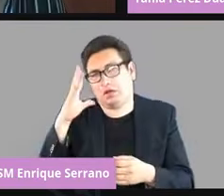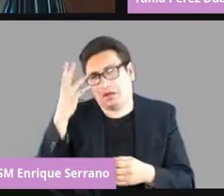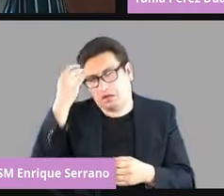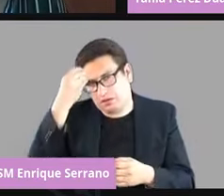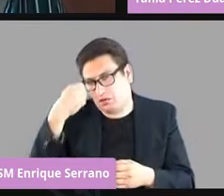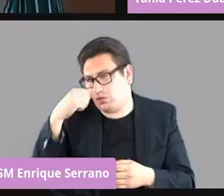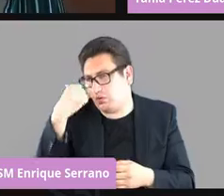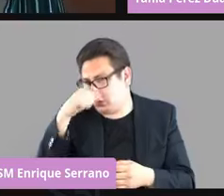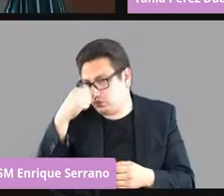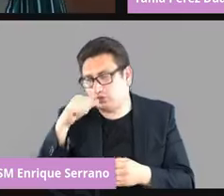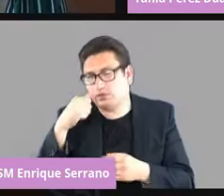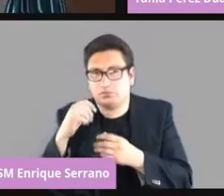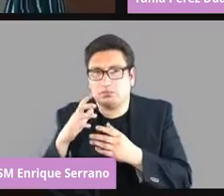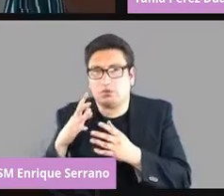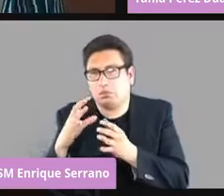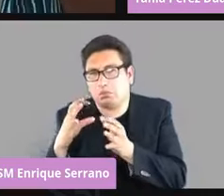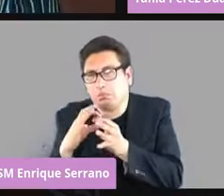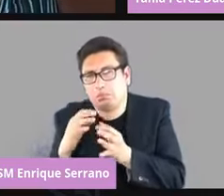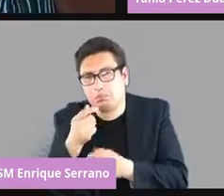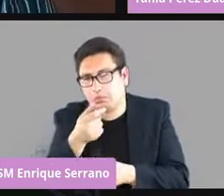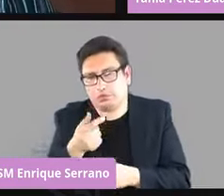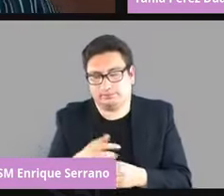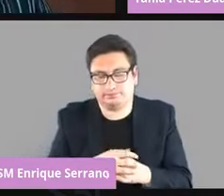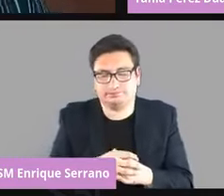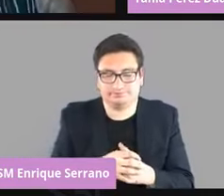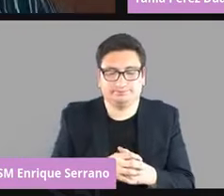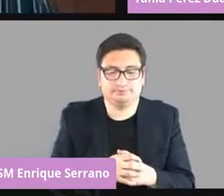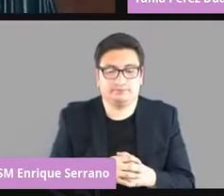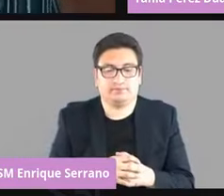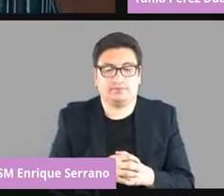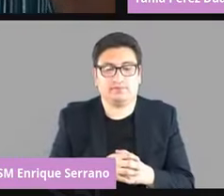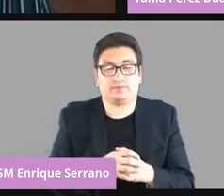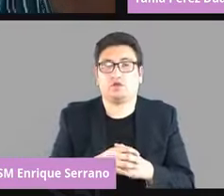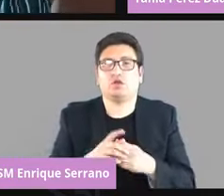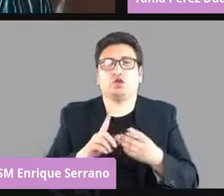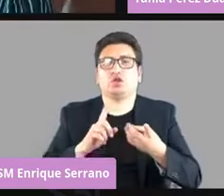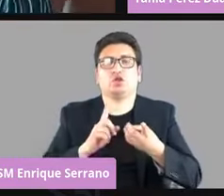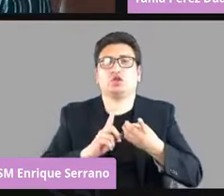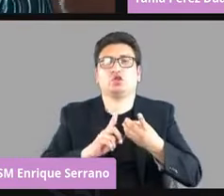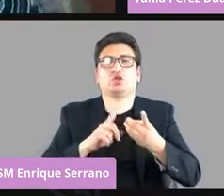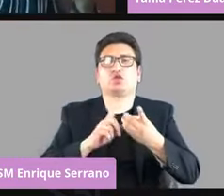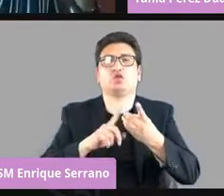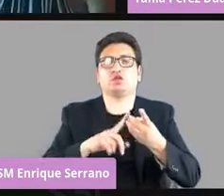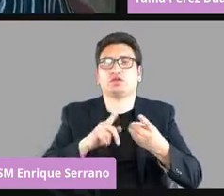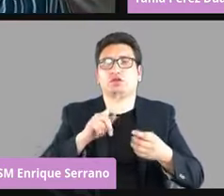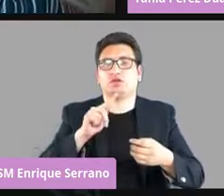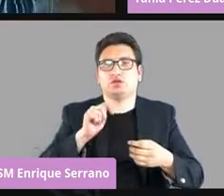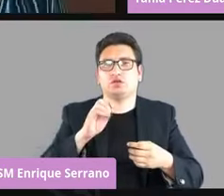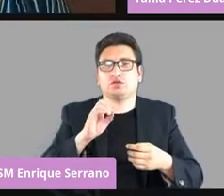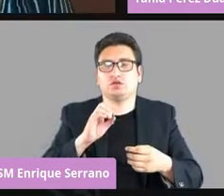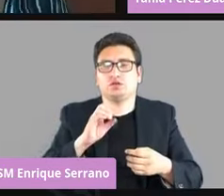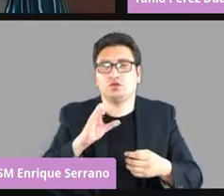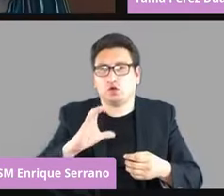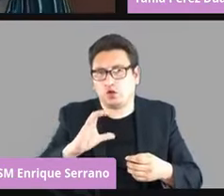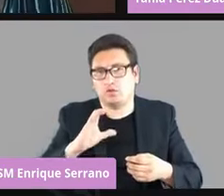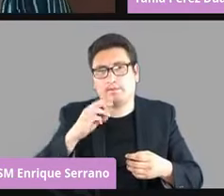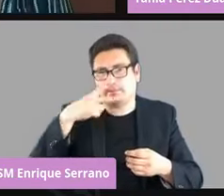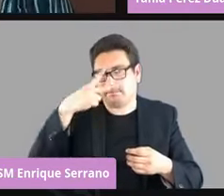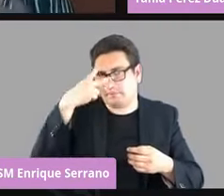más pegadito, digamos. Muy bien, muchas gracias, doctora. ¿Dónde podemos encontrar a TOC México si yo